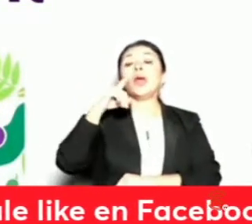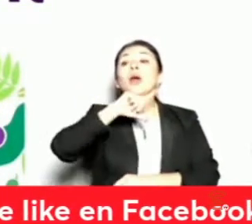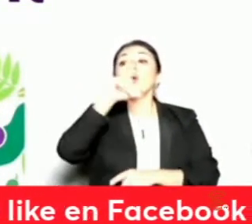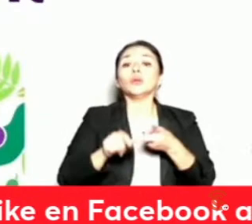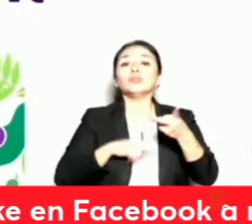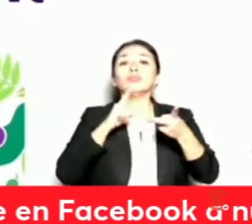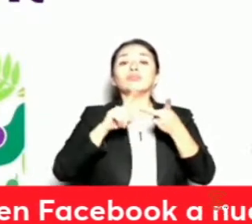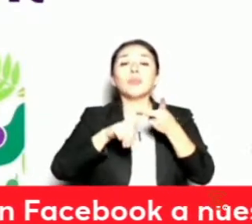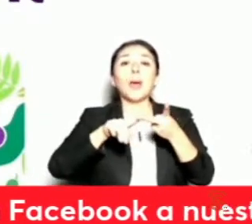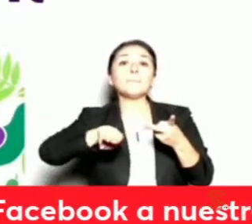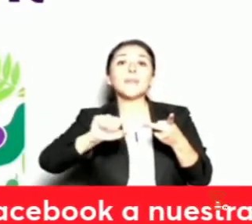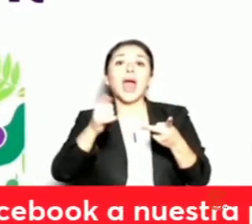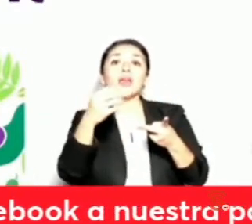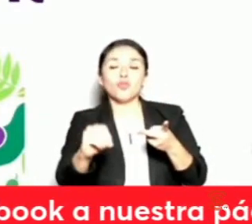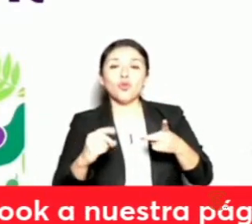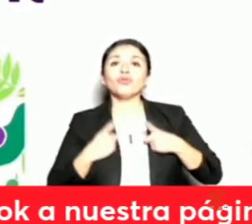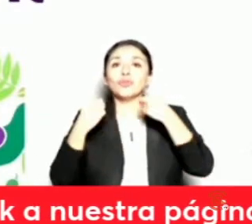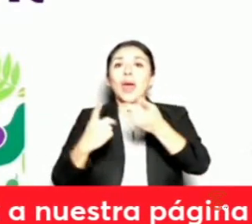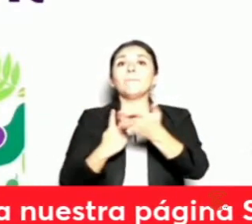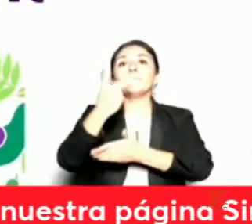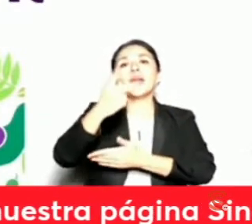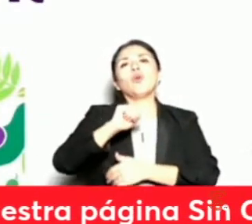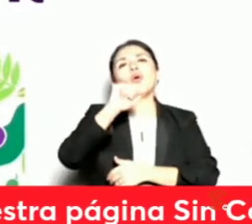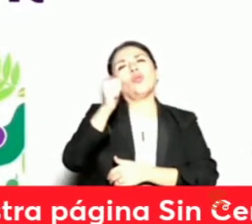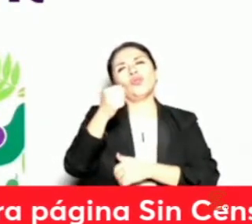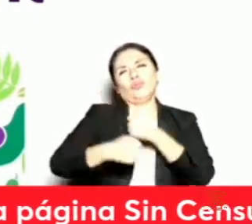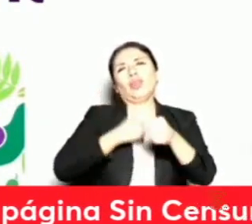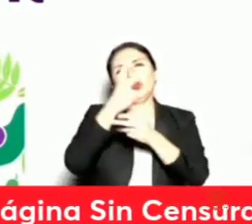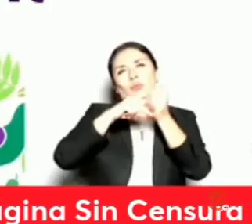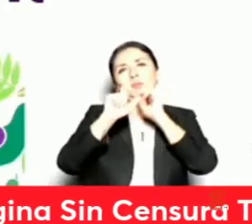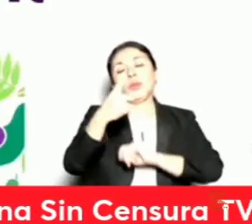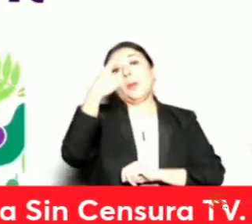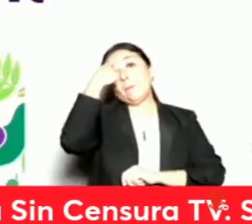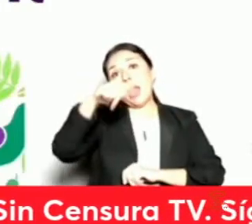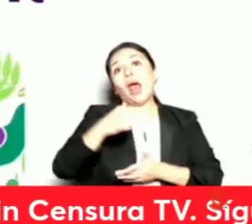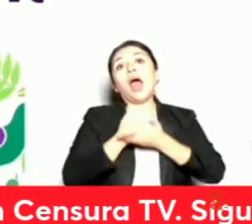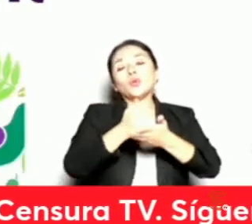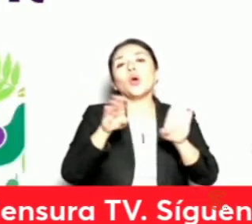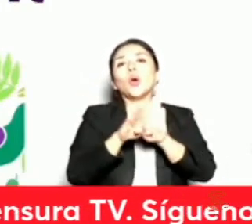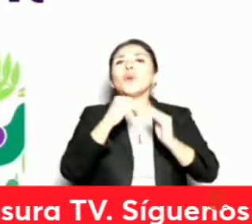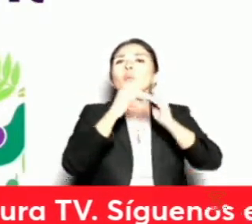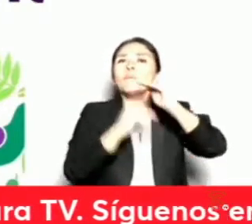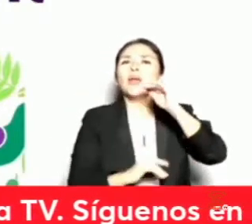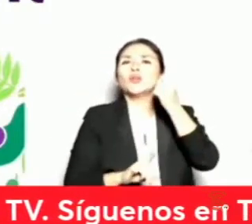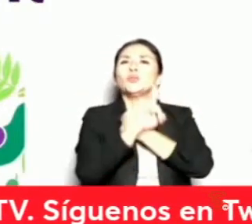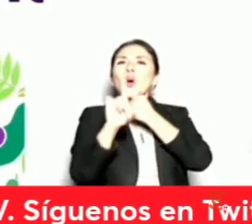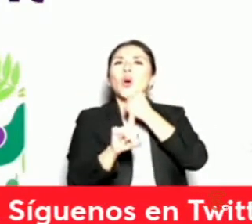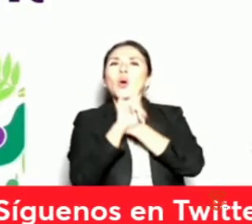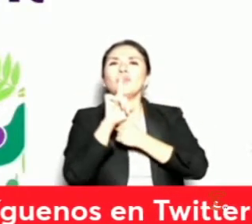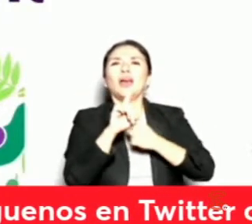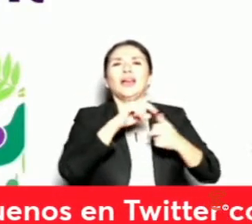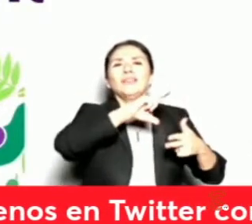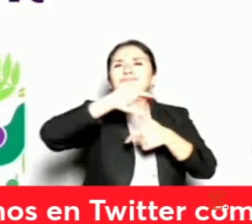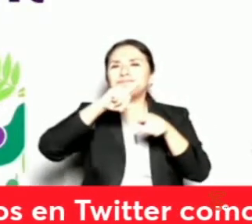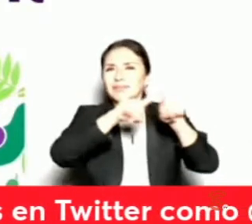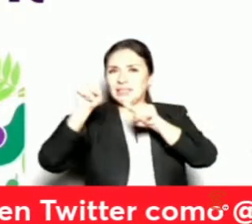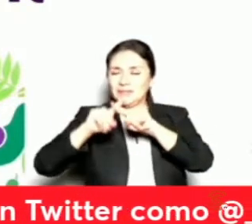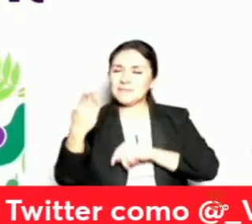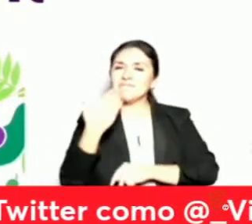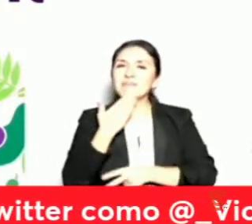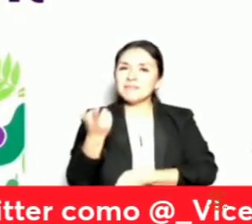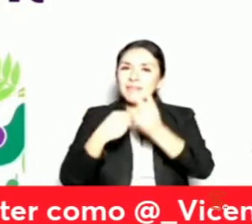premio Sasakawa 2022 de Naciones Unidas para la reducción del riesgo de desastres. Bienvenida,